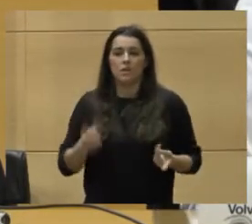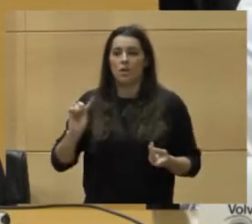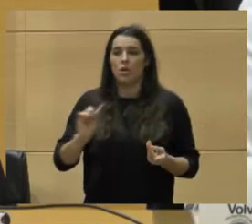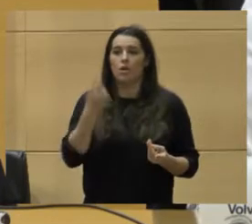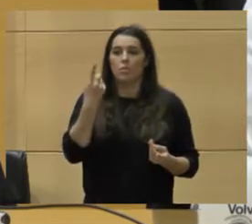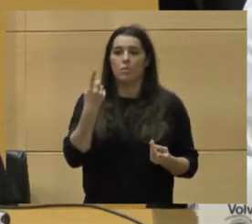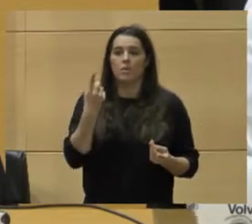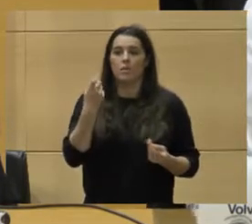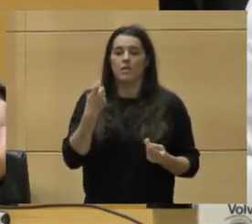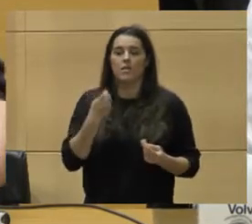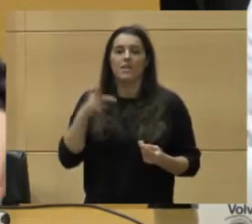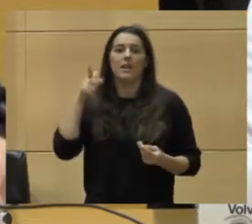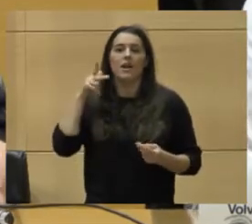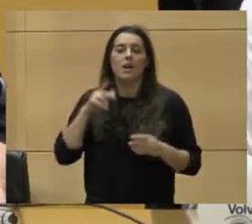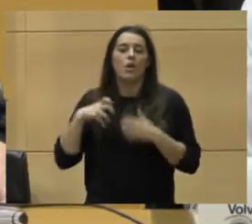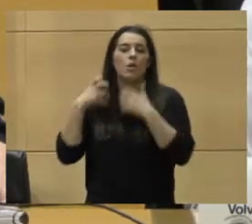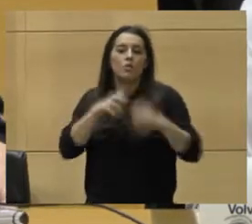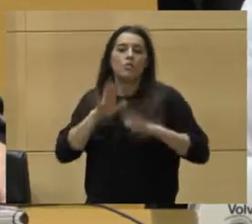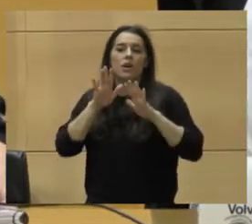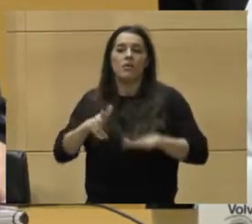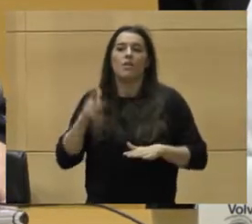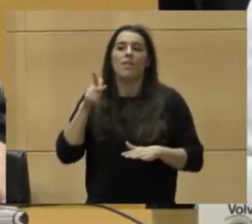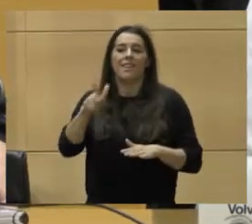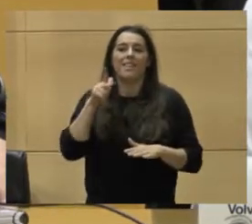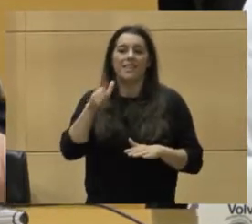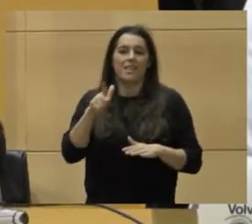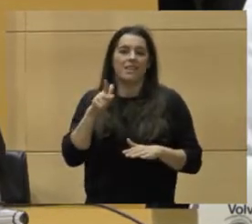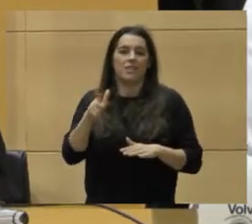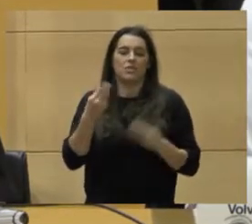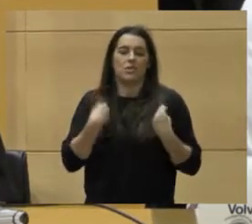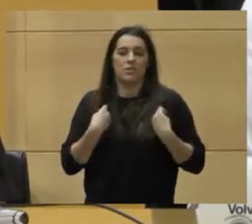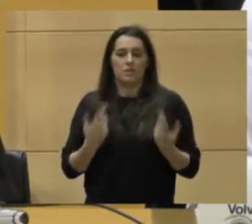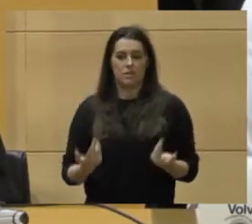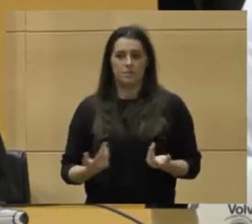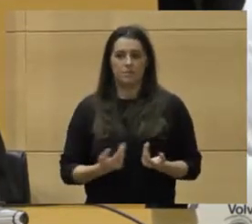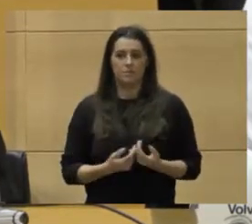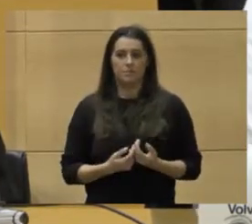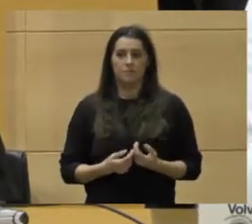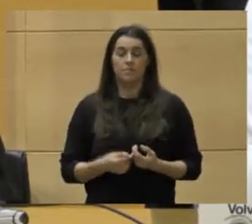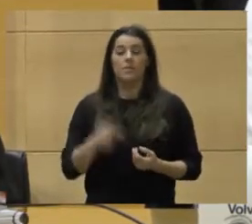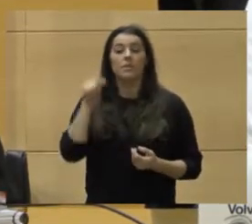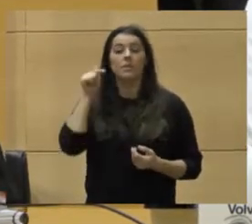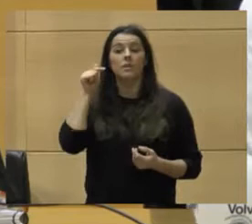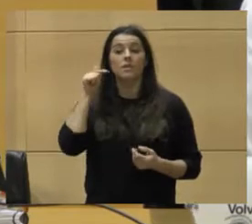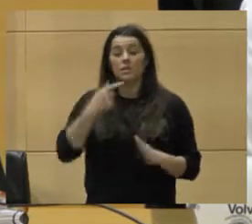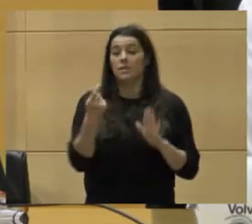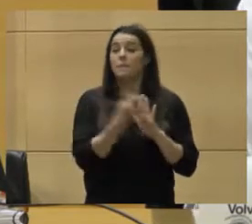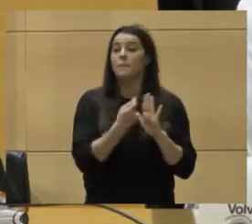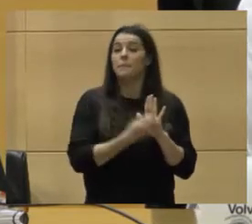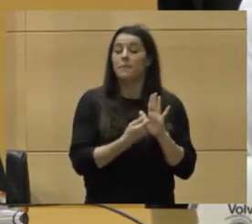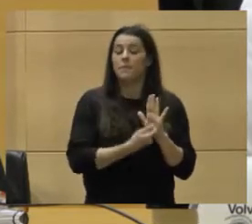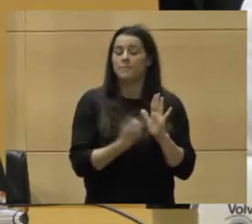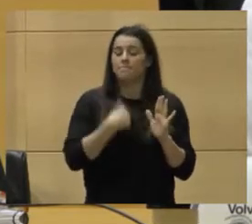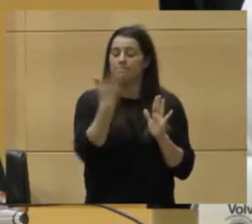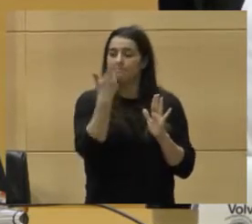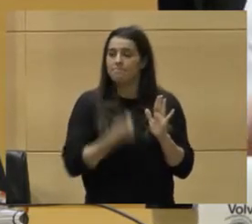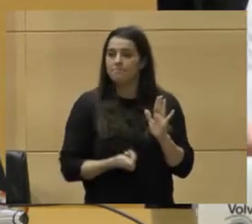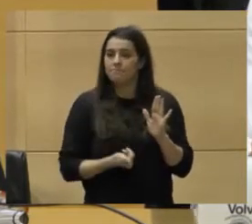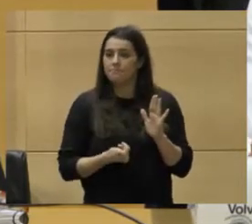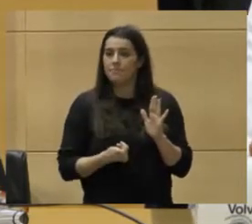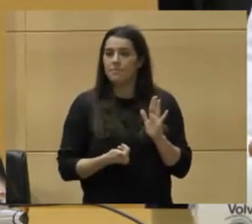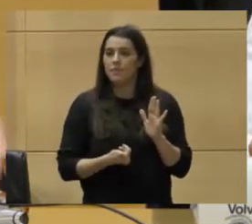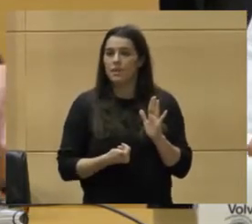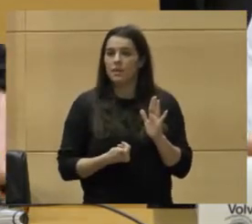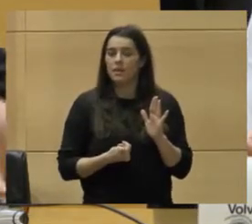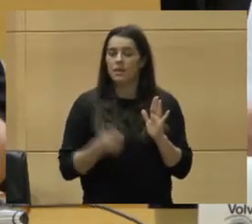la lucha por el derecho a la vida que es incompatible con el auster incidió y en esa medida a mí sí me gustaría en la en